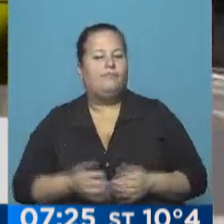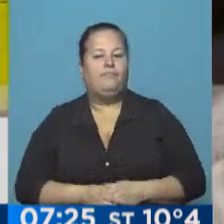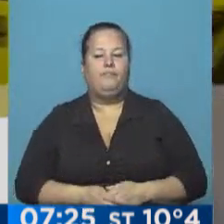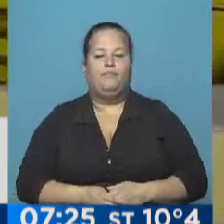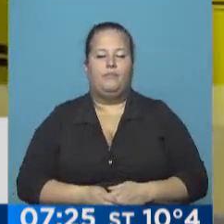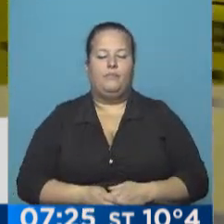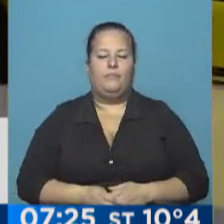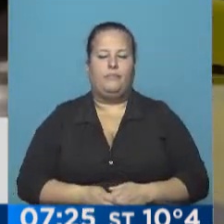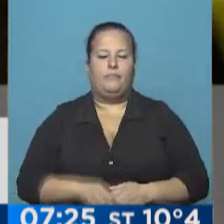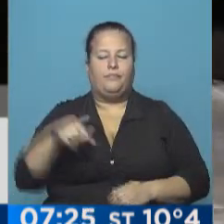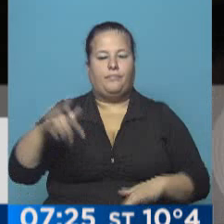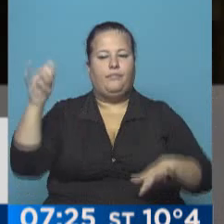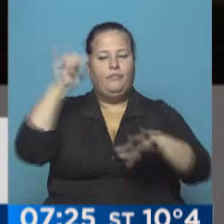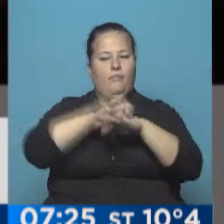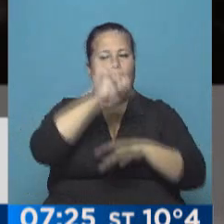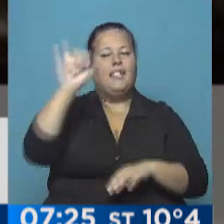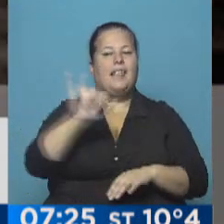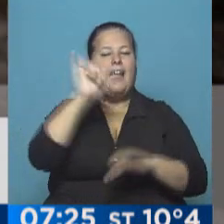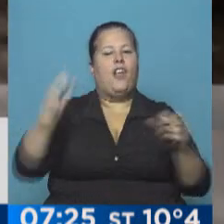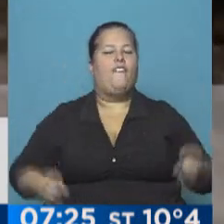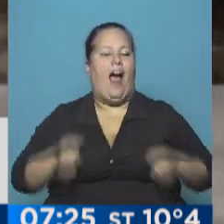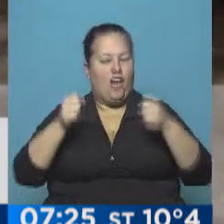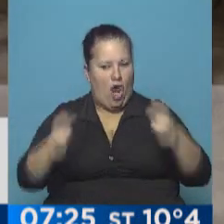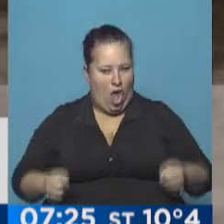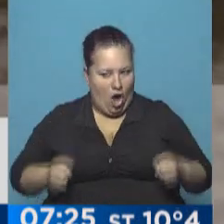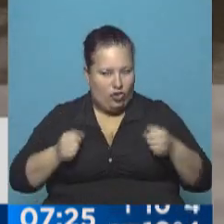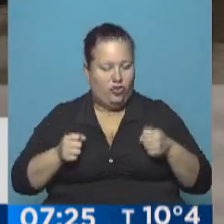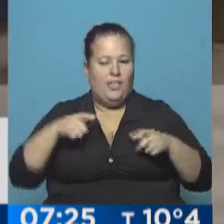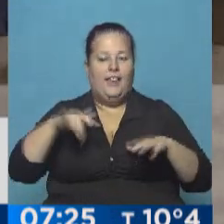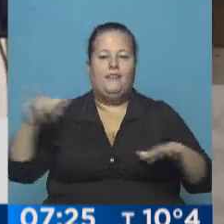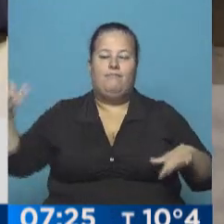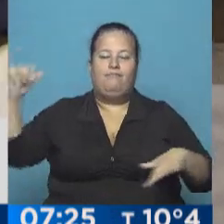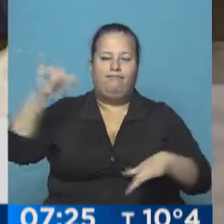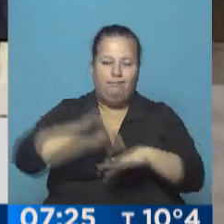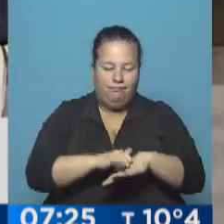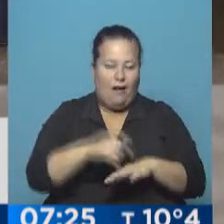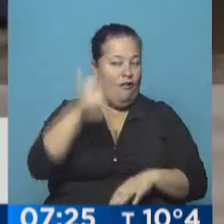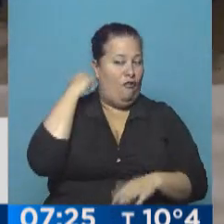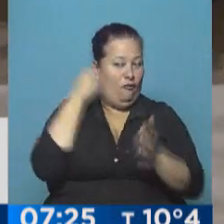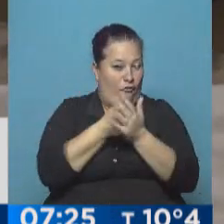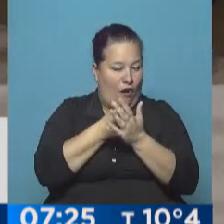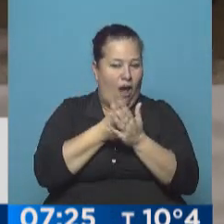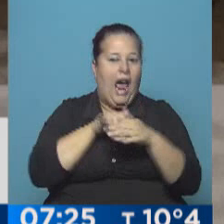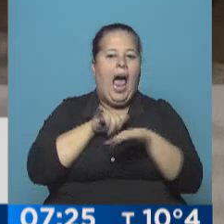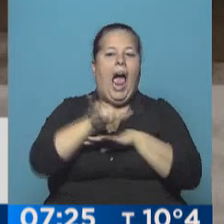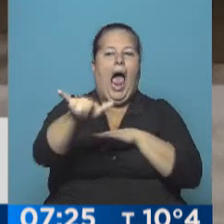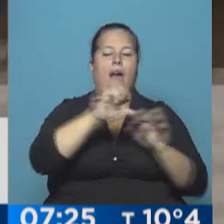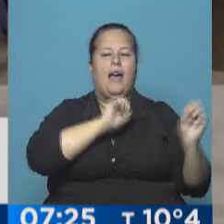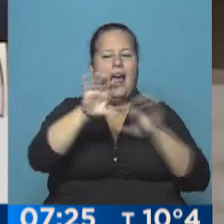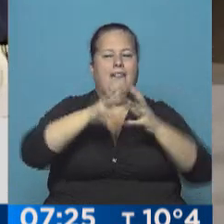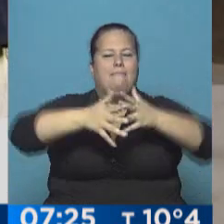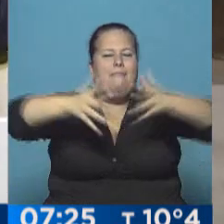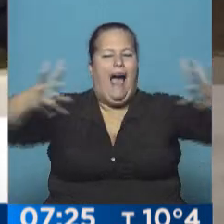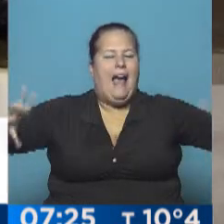en el aeropuerto internacional de Bariloche estamos en la pista de aterrizaje detrás mío avión de carga más